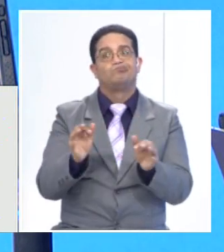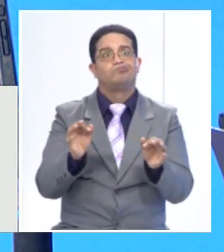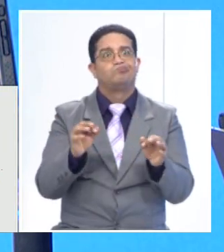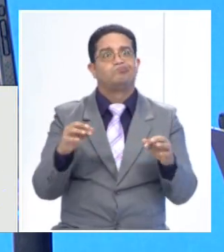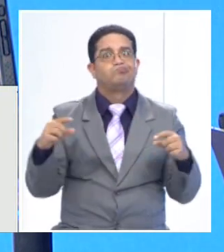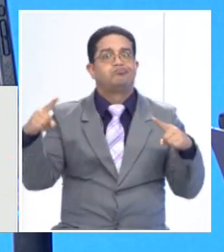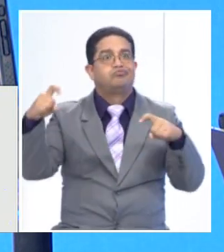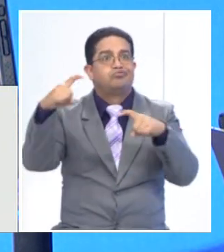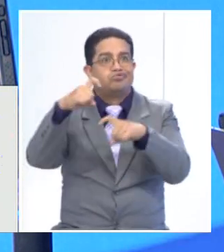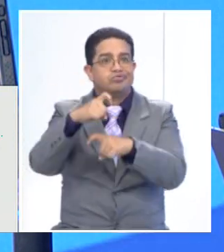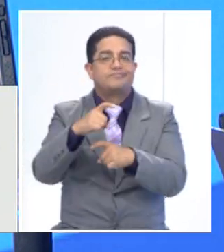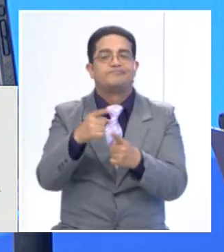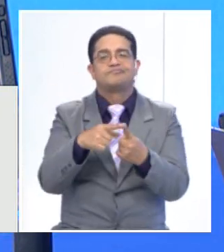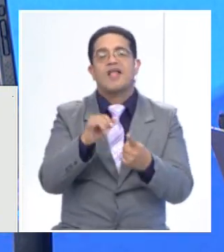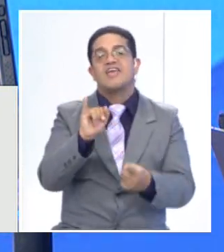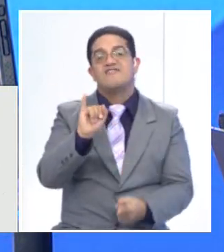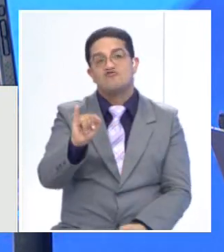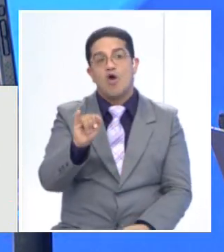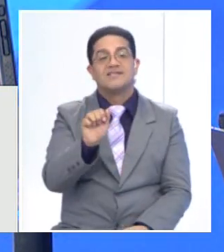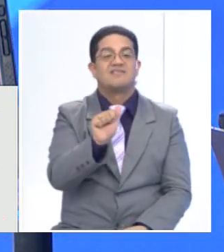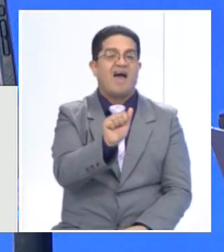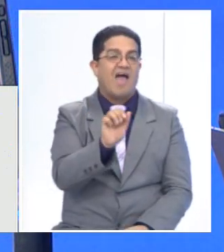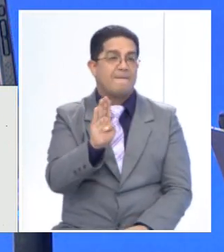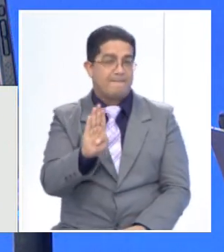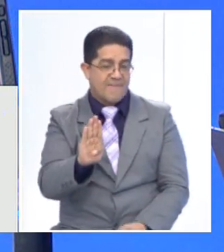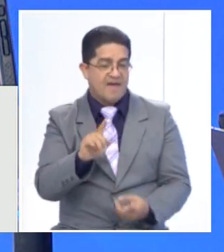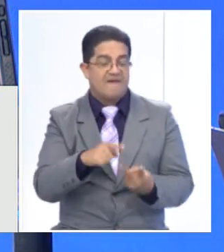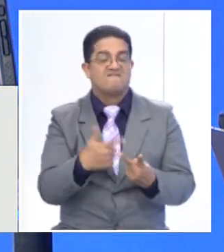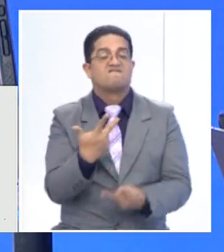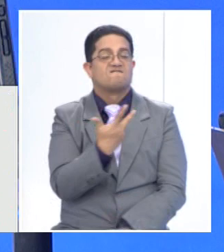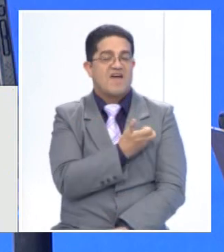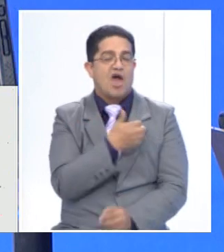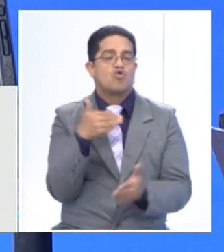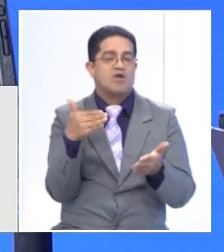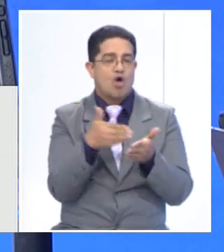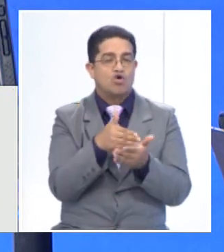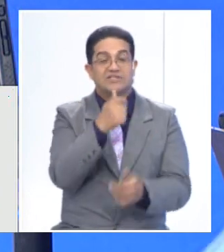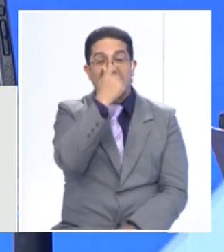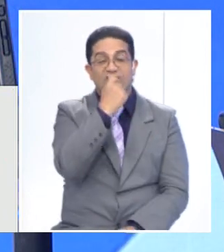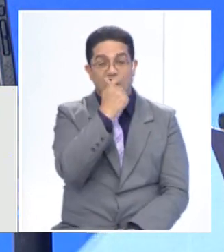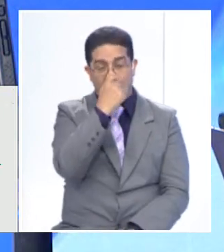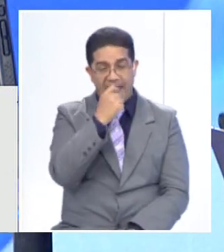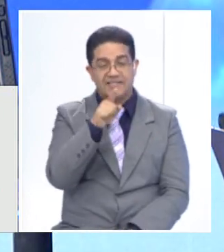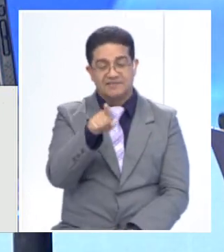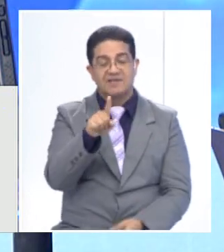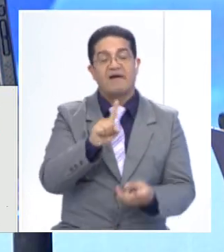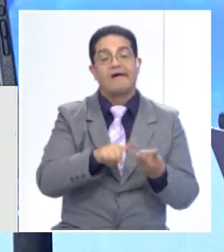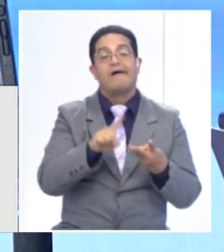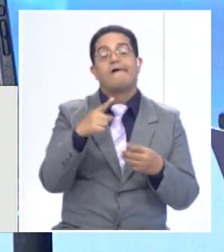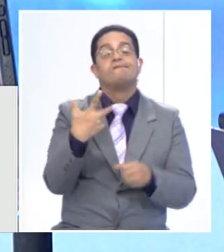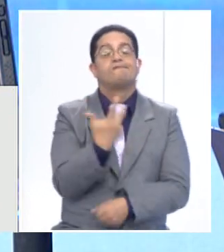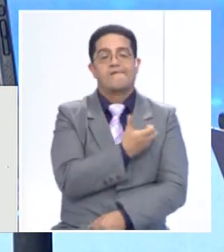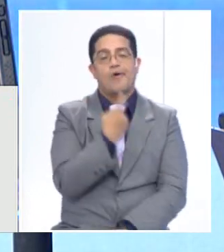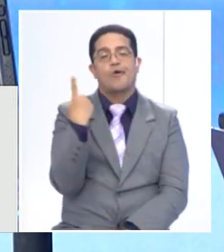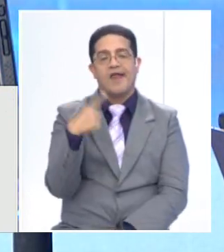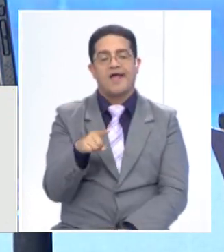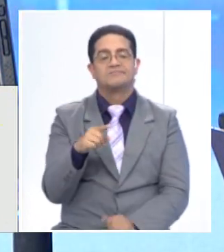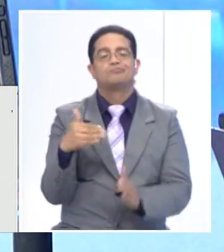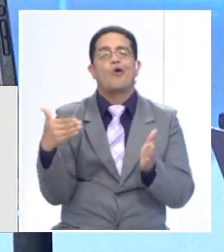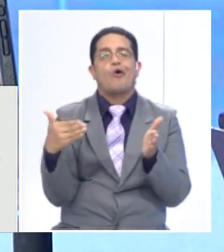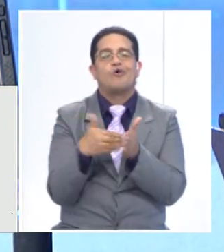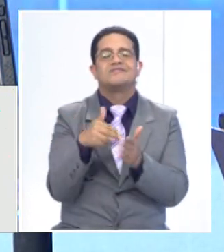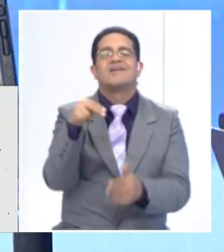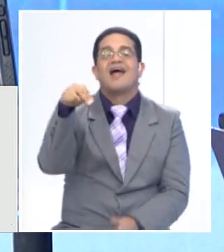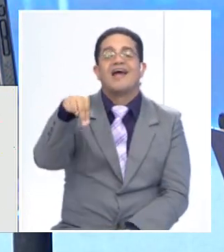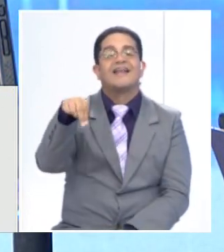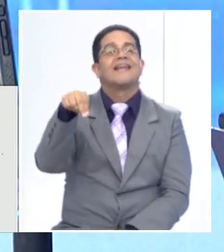actualmente. Por ejemplo, influenza A y B, tenemos vacuna contra la influenza y también tenemos vacuna contra el neumococo, que es la